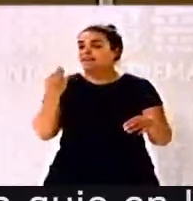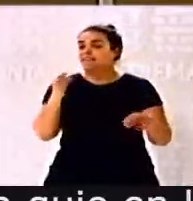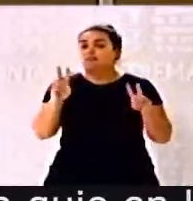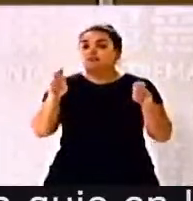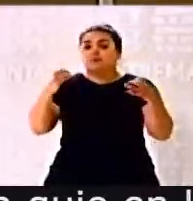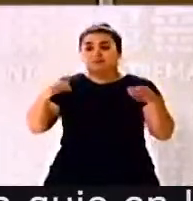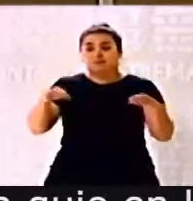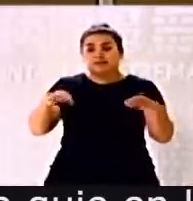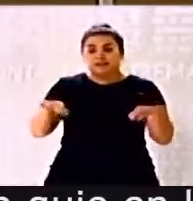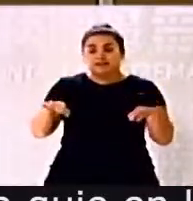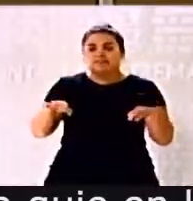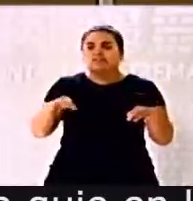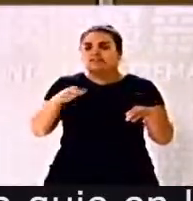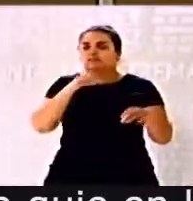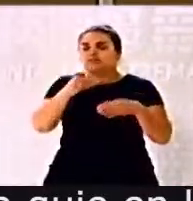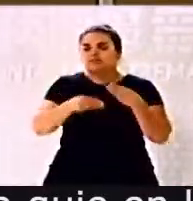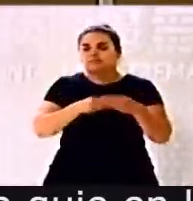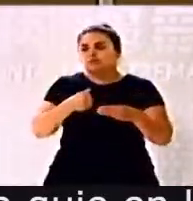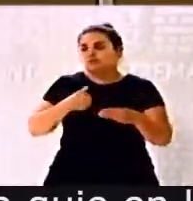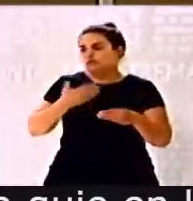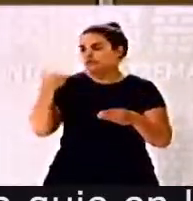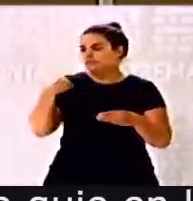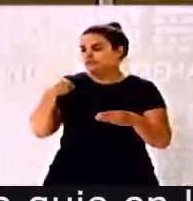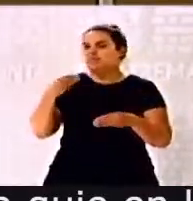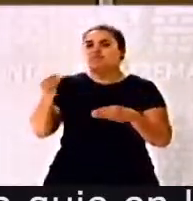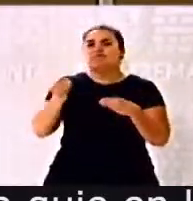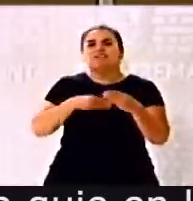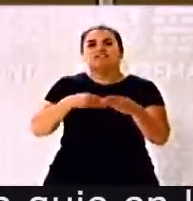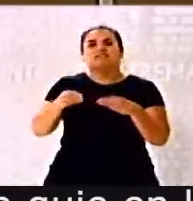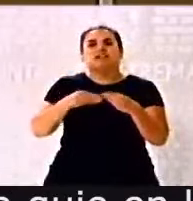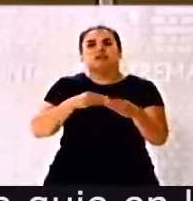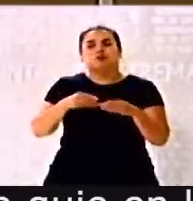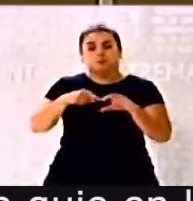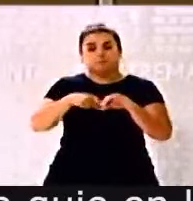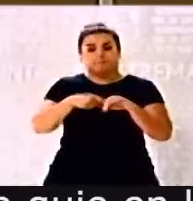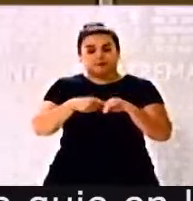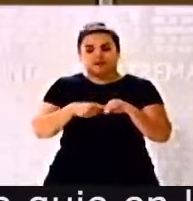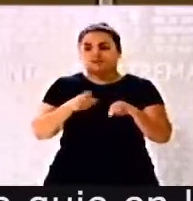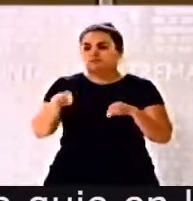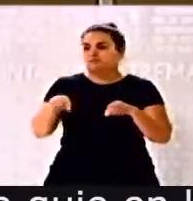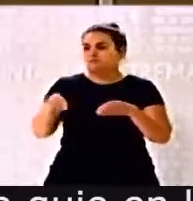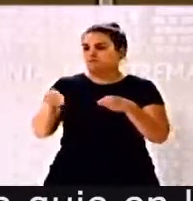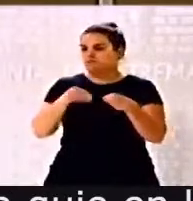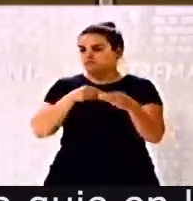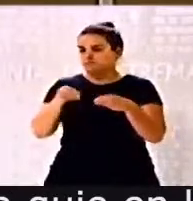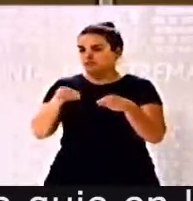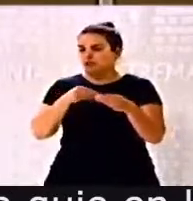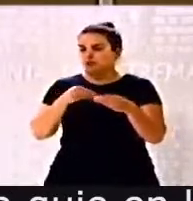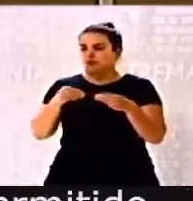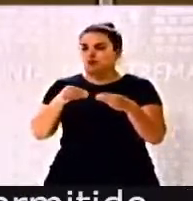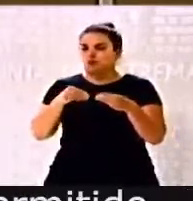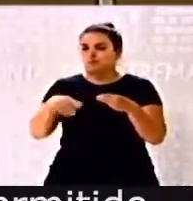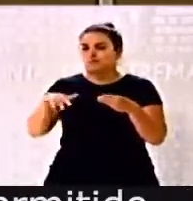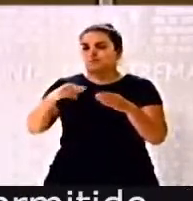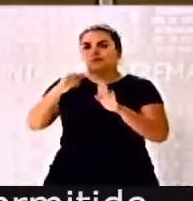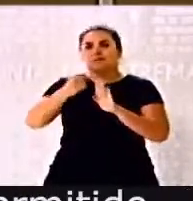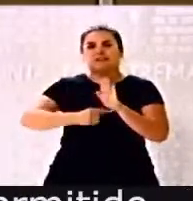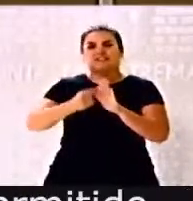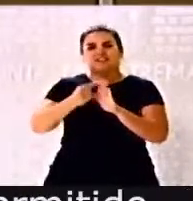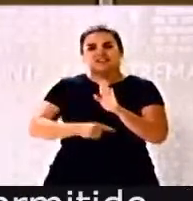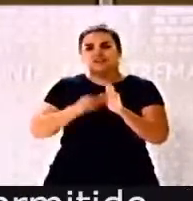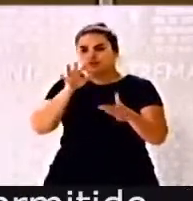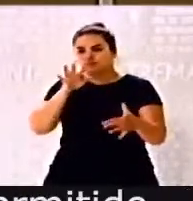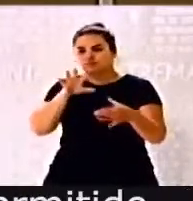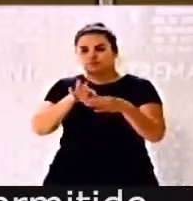lo normal es que, como hemos permitido una flexibilización de aforos y hemos permitido una flexibilización de medidas que tienen que